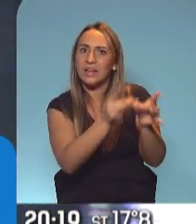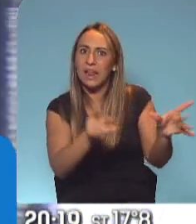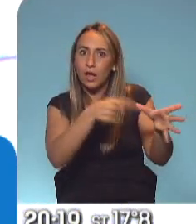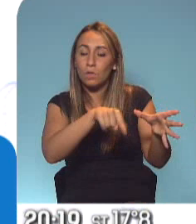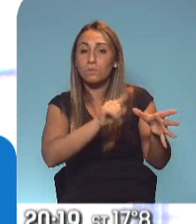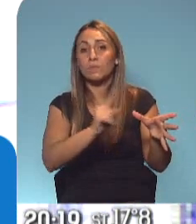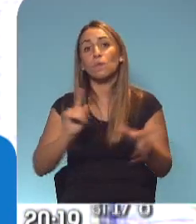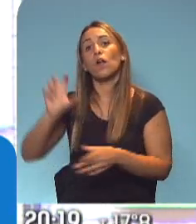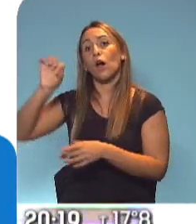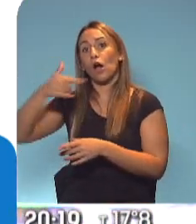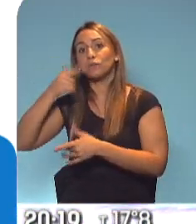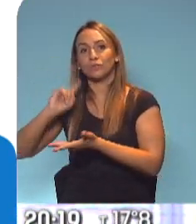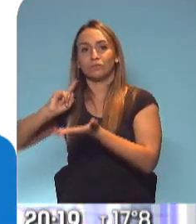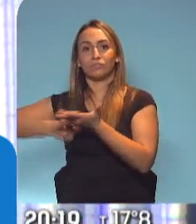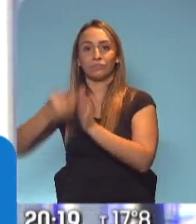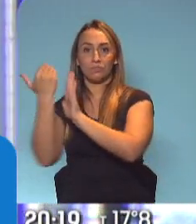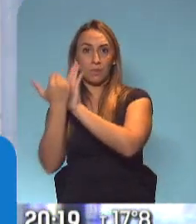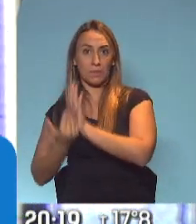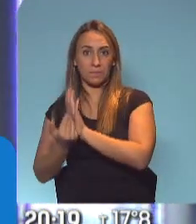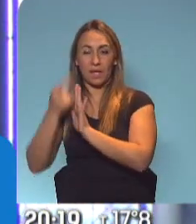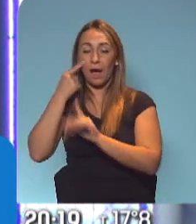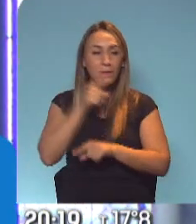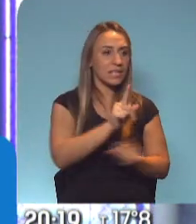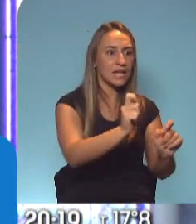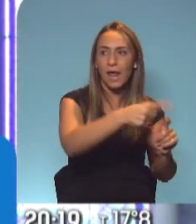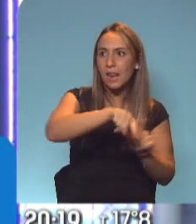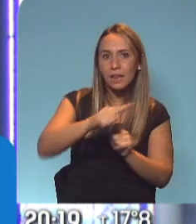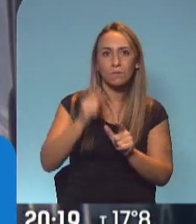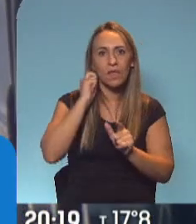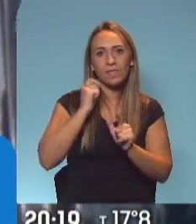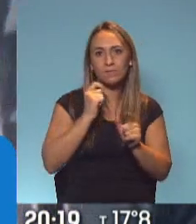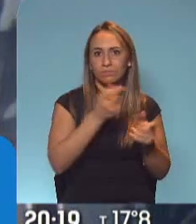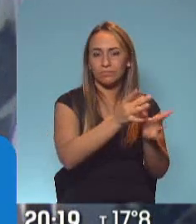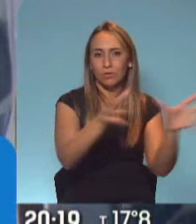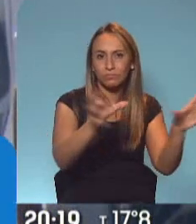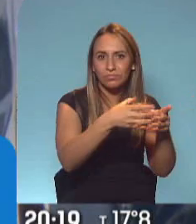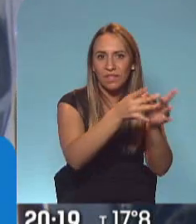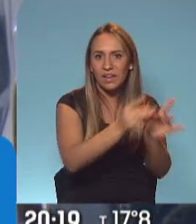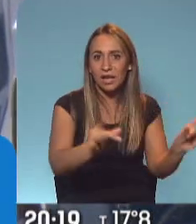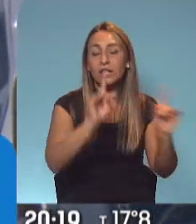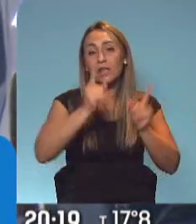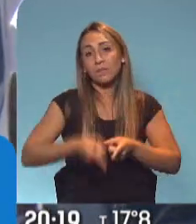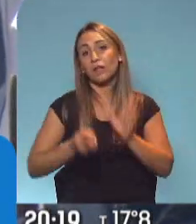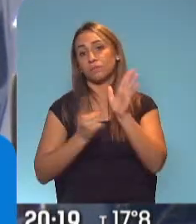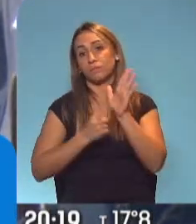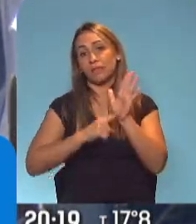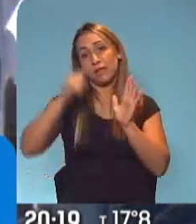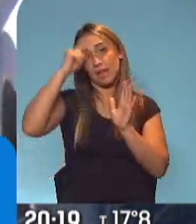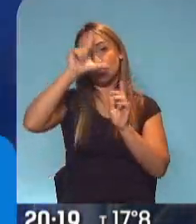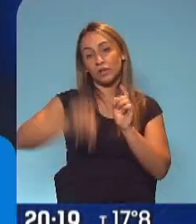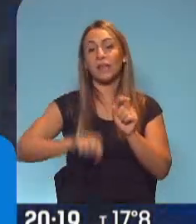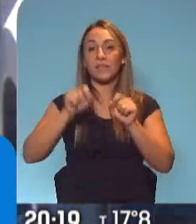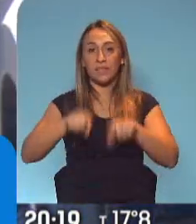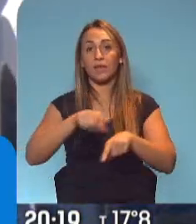de la Organización Mundial de la Salud y de la normativa nacional y la normativa de salud también provincial,